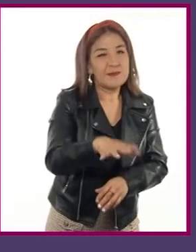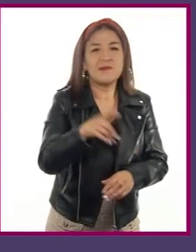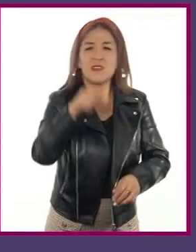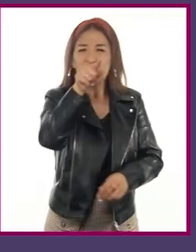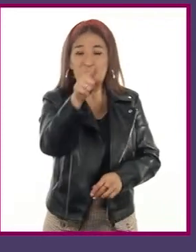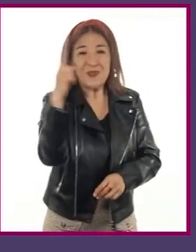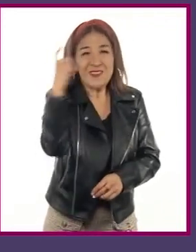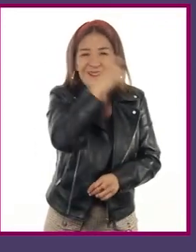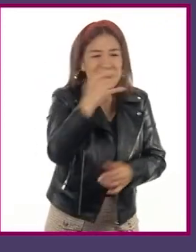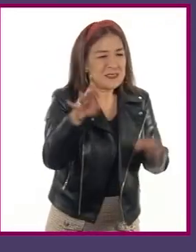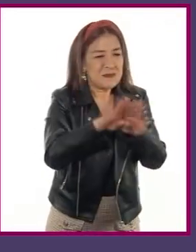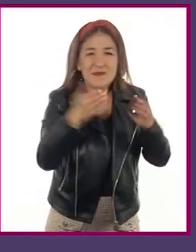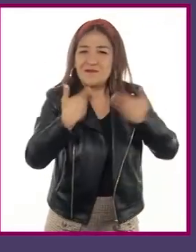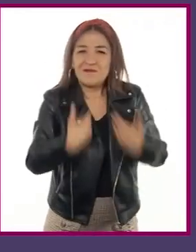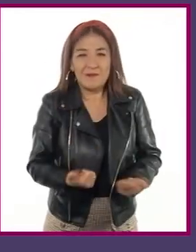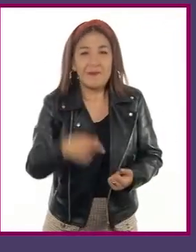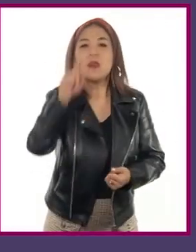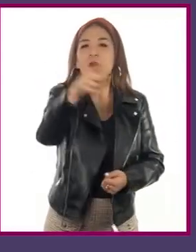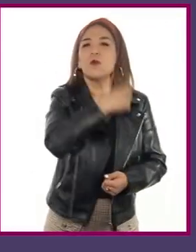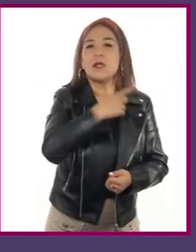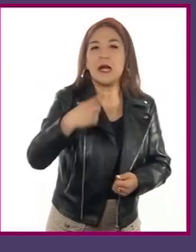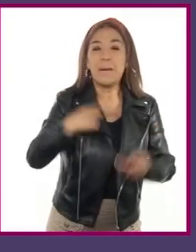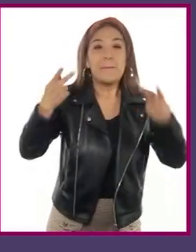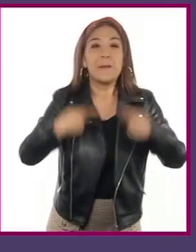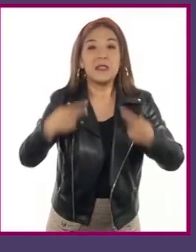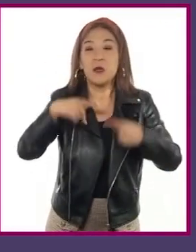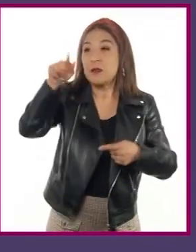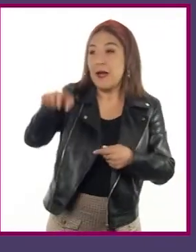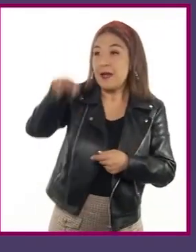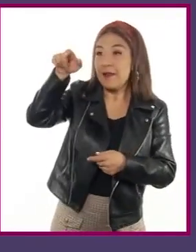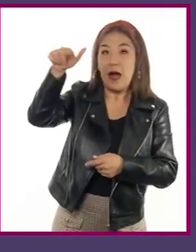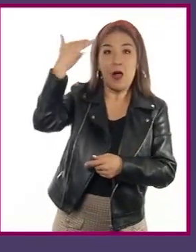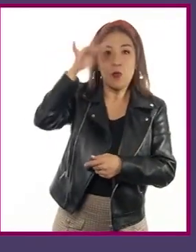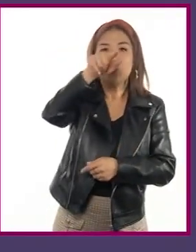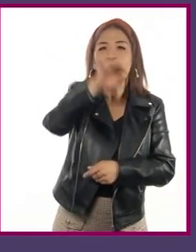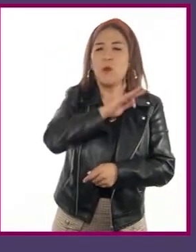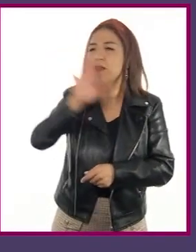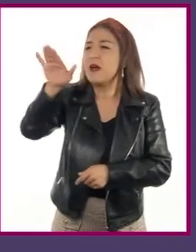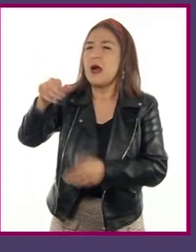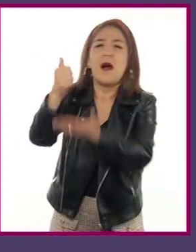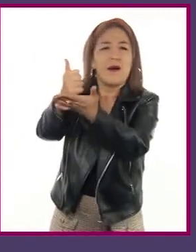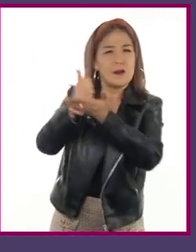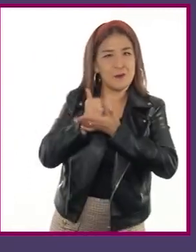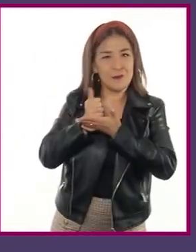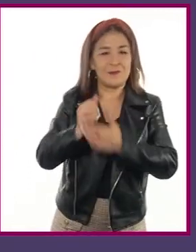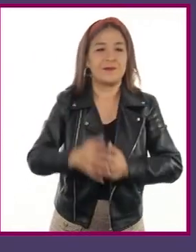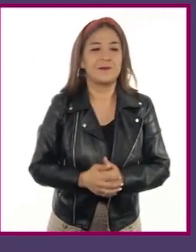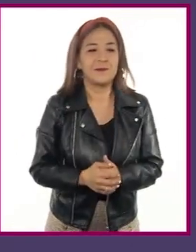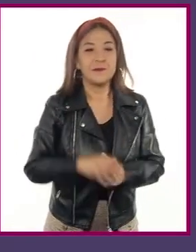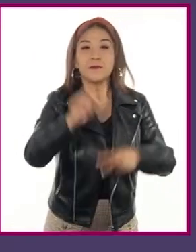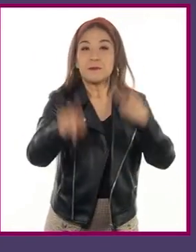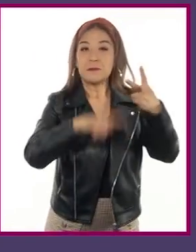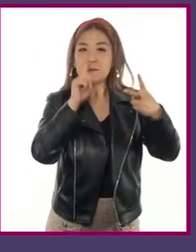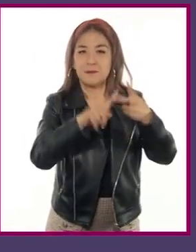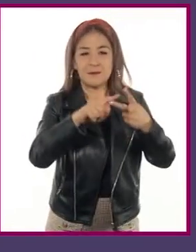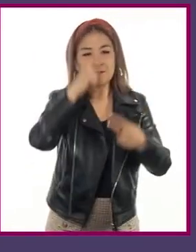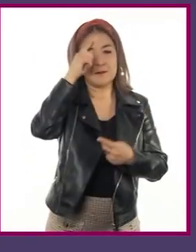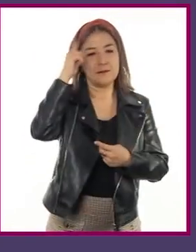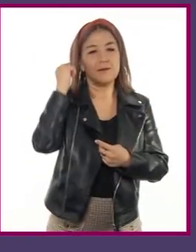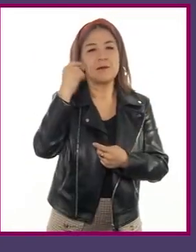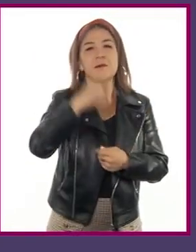esta información, recuerda siempre acercarte a un adulto de confianza. Paso número 2. Filtrar la